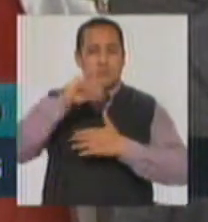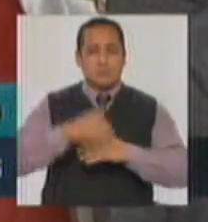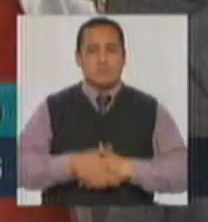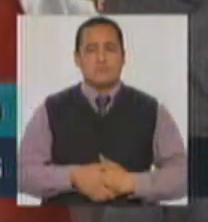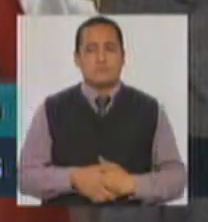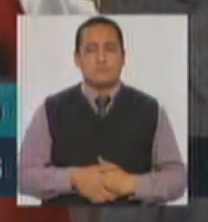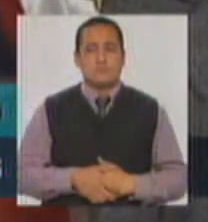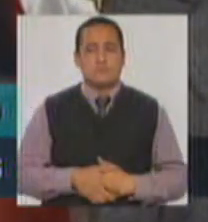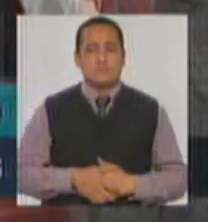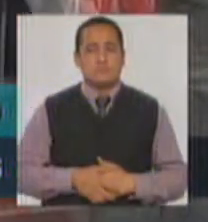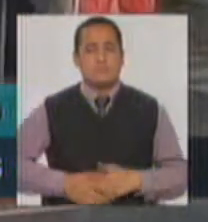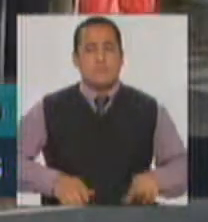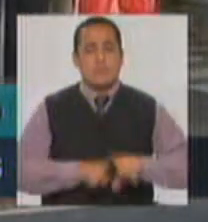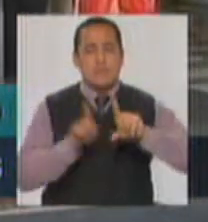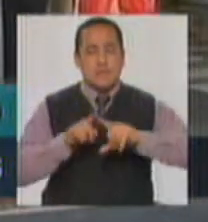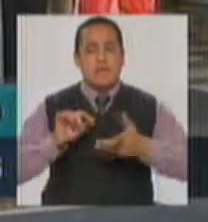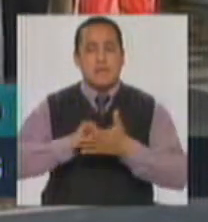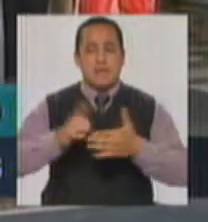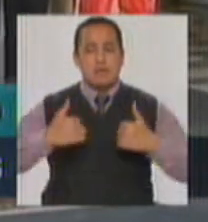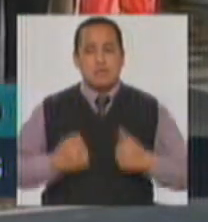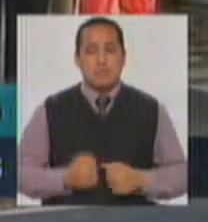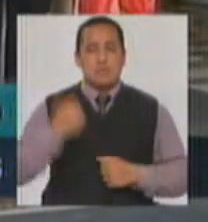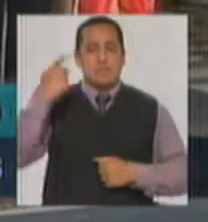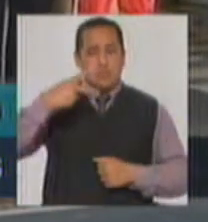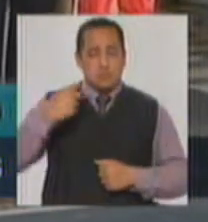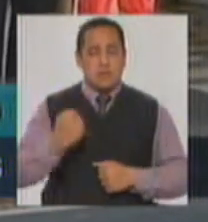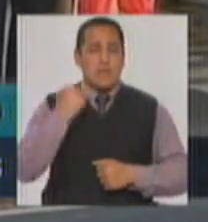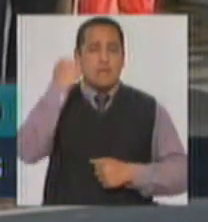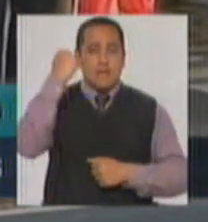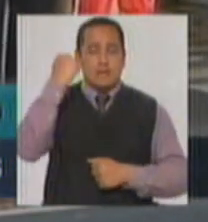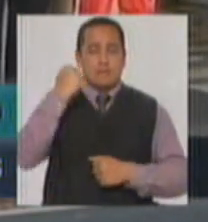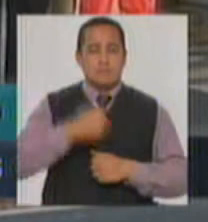¿sí?, donde hemos quedado en segundo lugar,